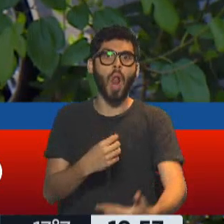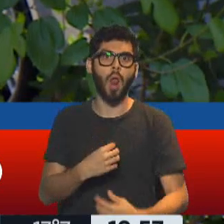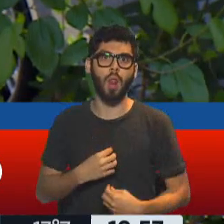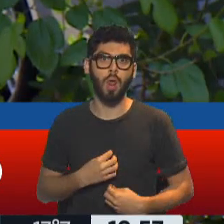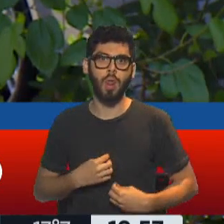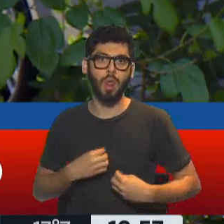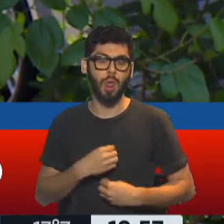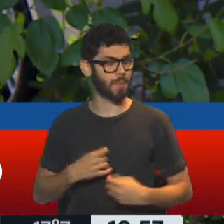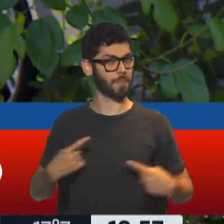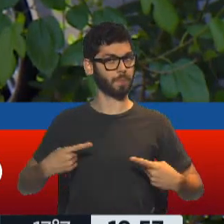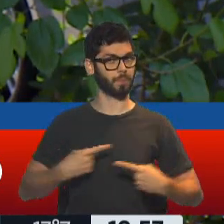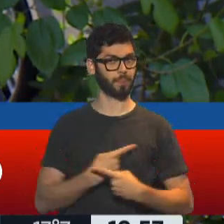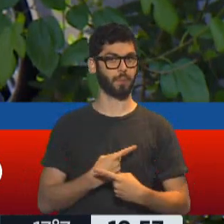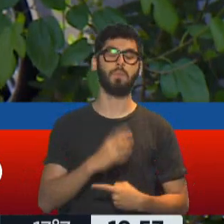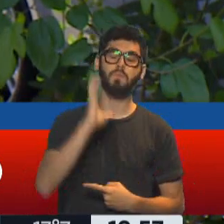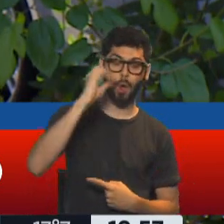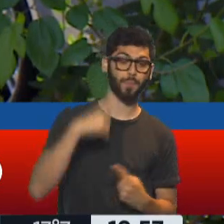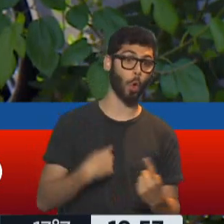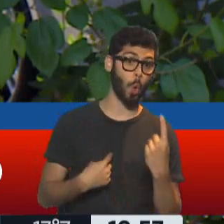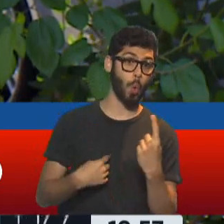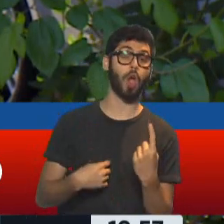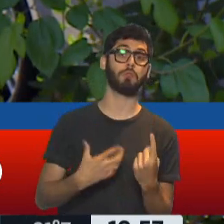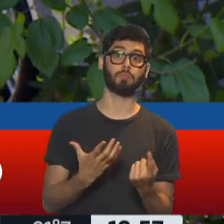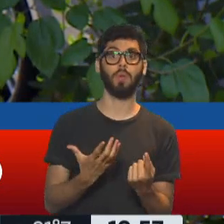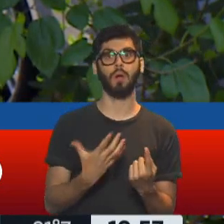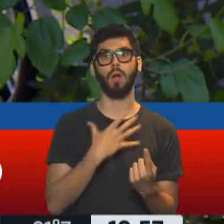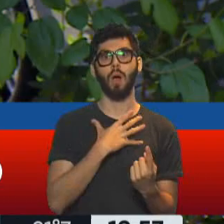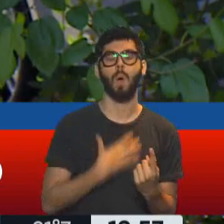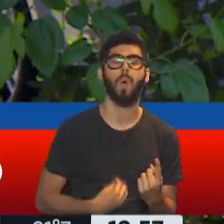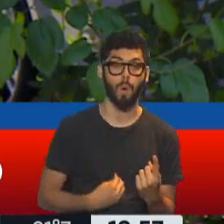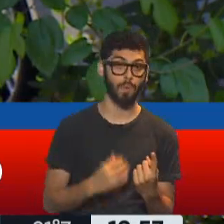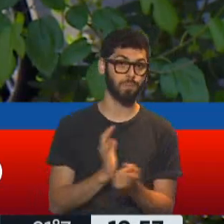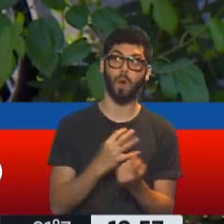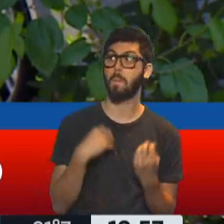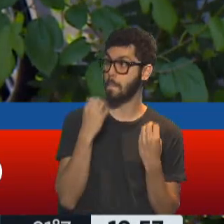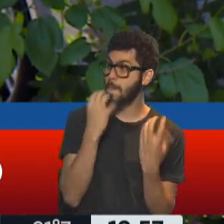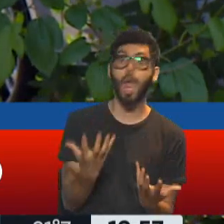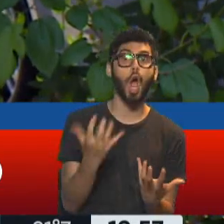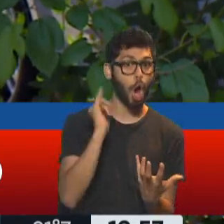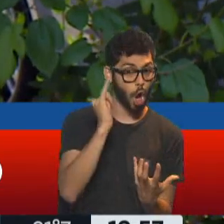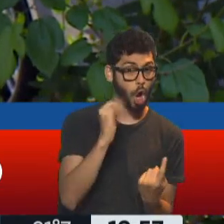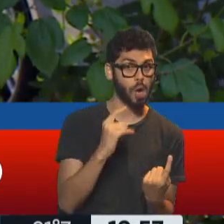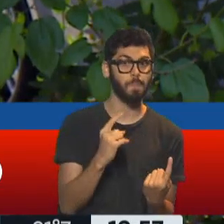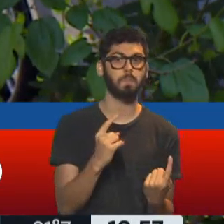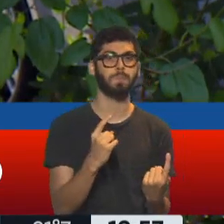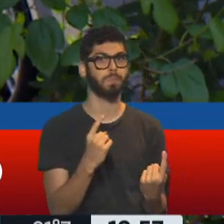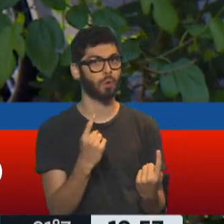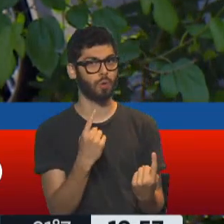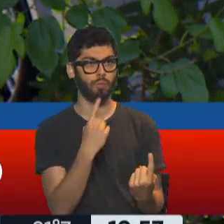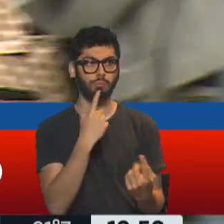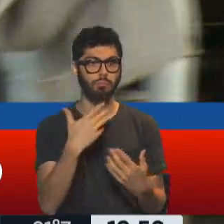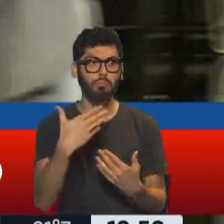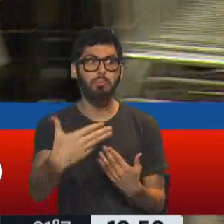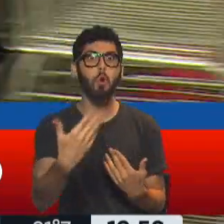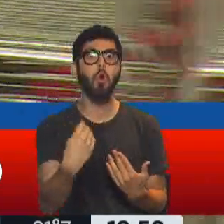contradictorias, porque por un lado está el alivio de que estamos mejor, pero no se sabe cómo va a seguir